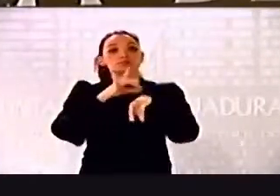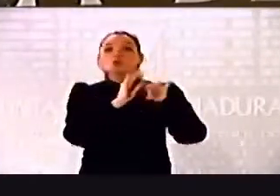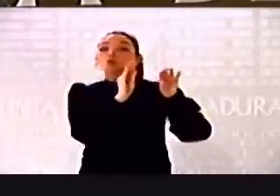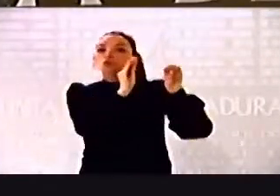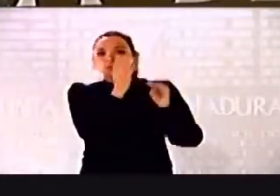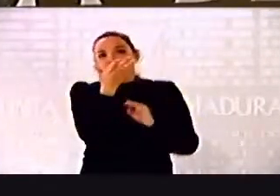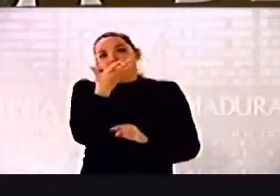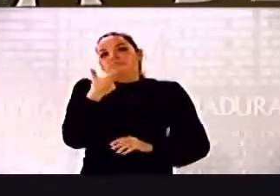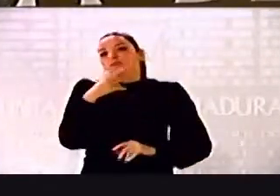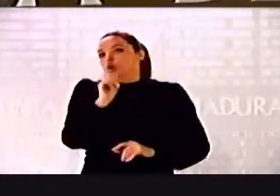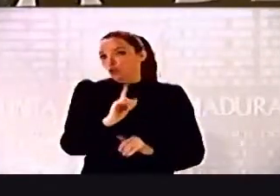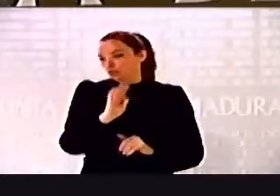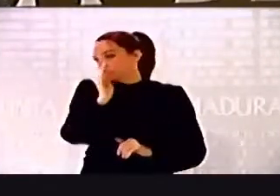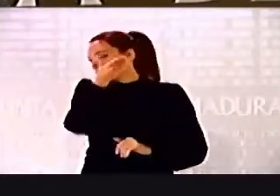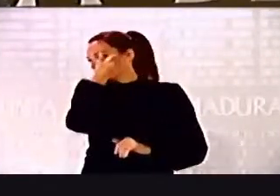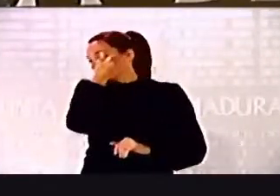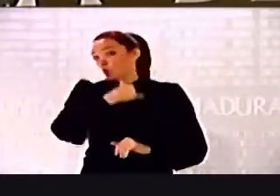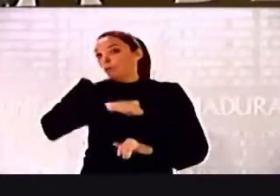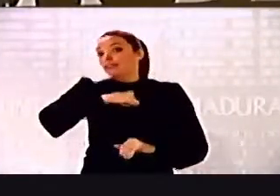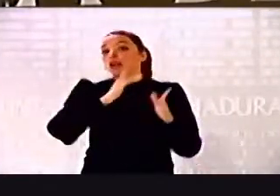y la ocupación de camas hospitalarias.